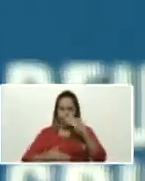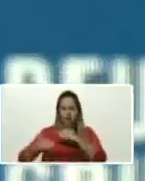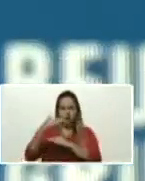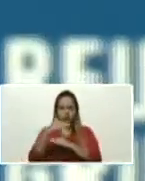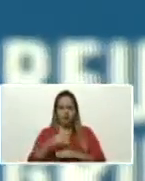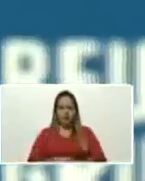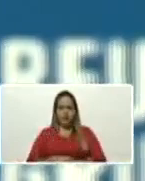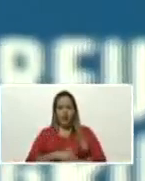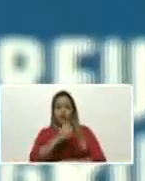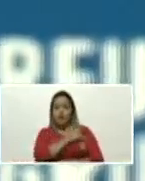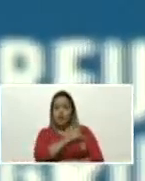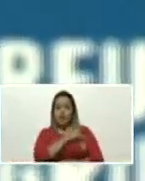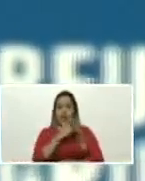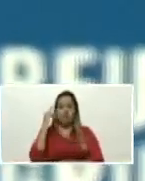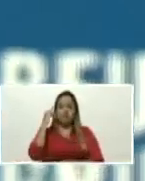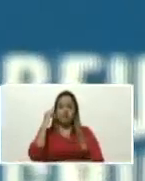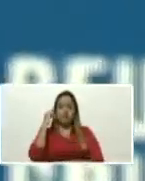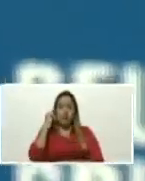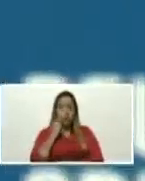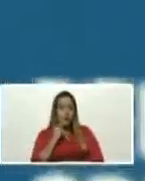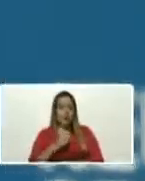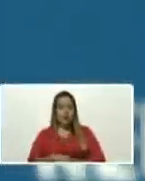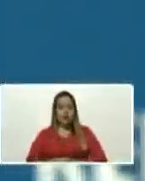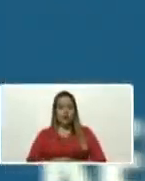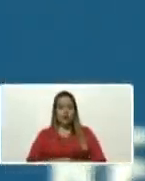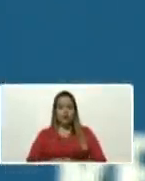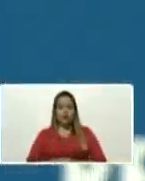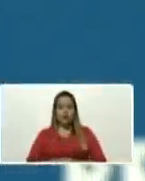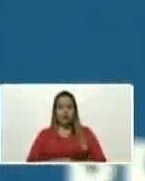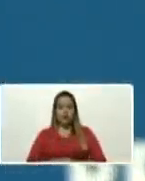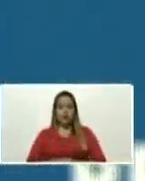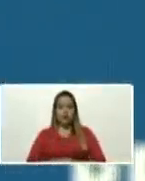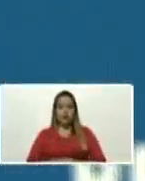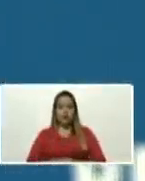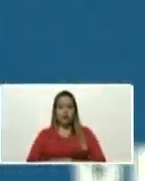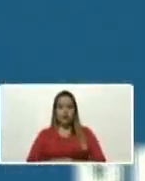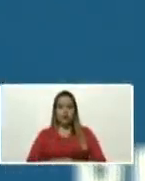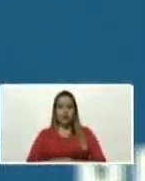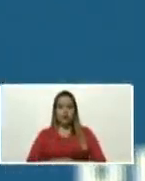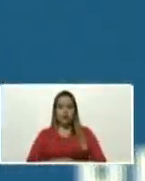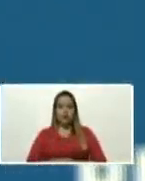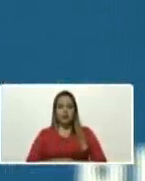en la Universidad Simón Bolívar.